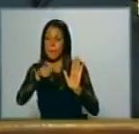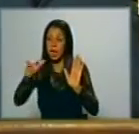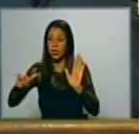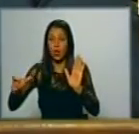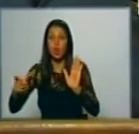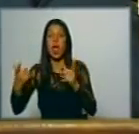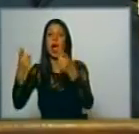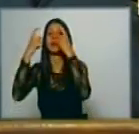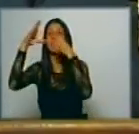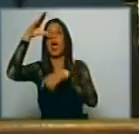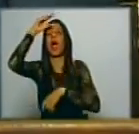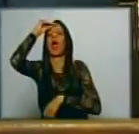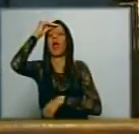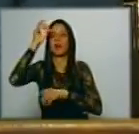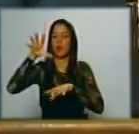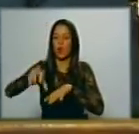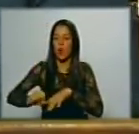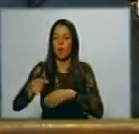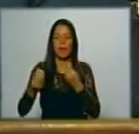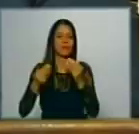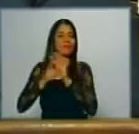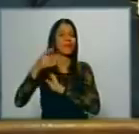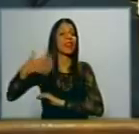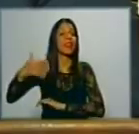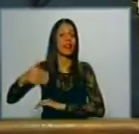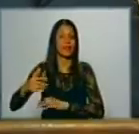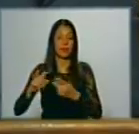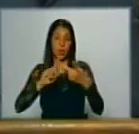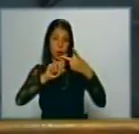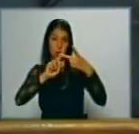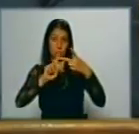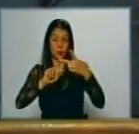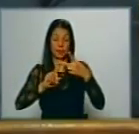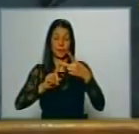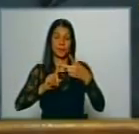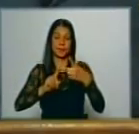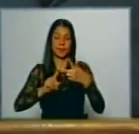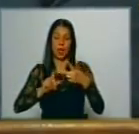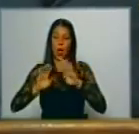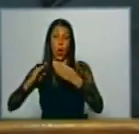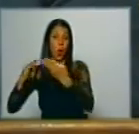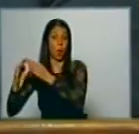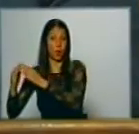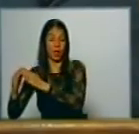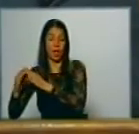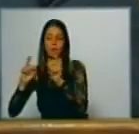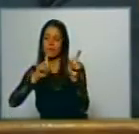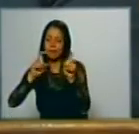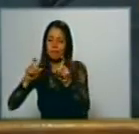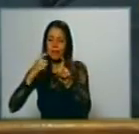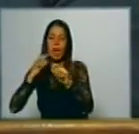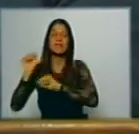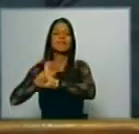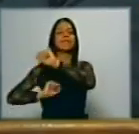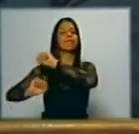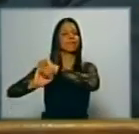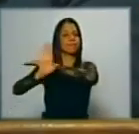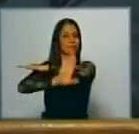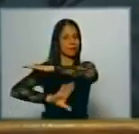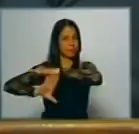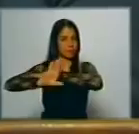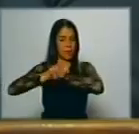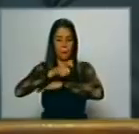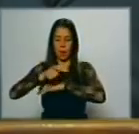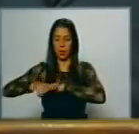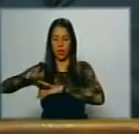en el acceso a los bienes y servicios. 2. Defender integralmente los derechos e intereses de las personas